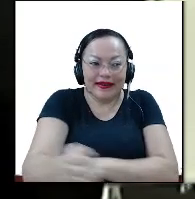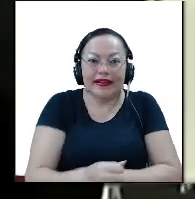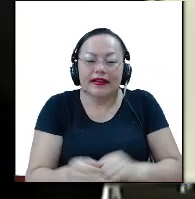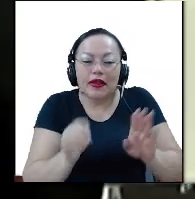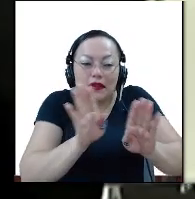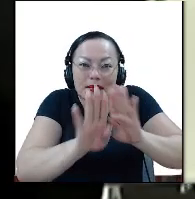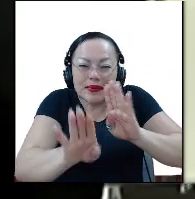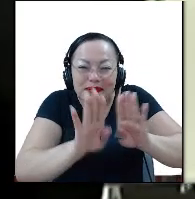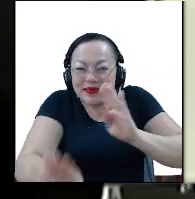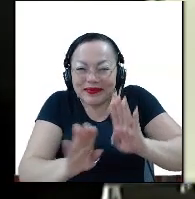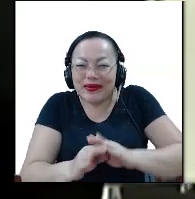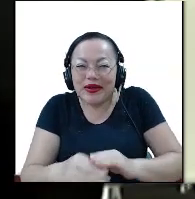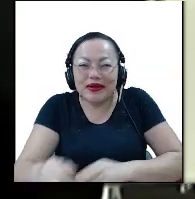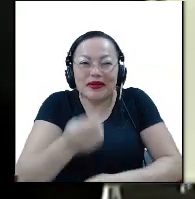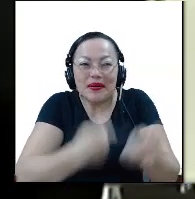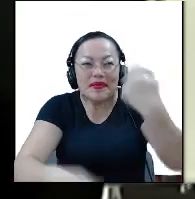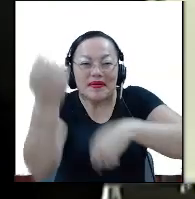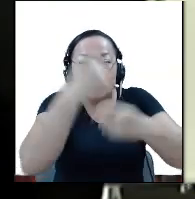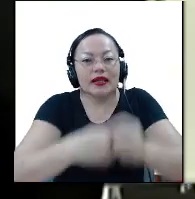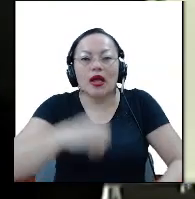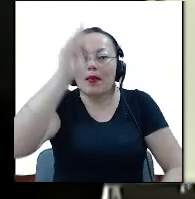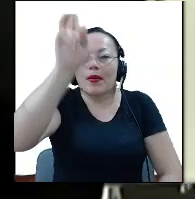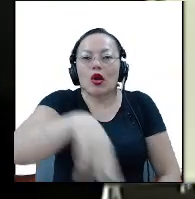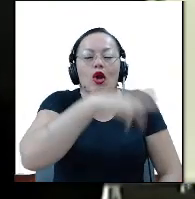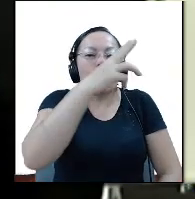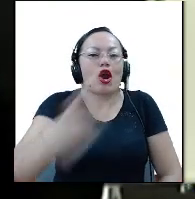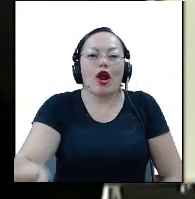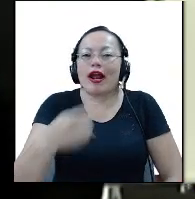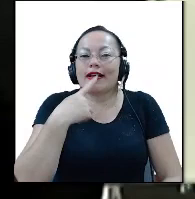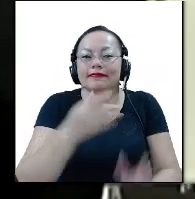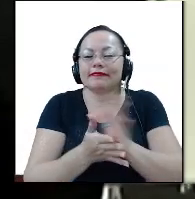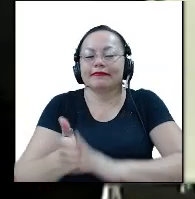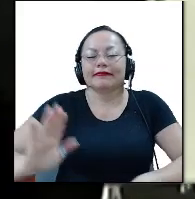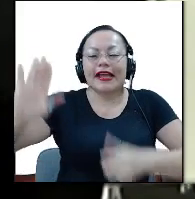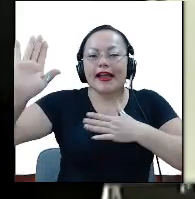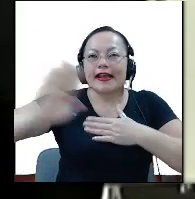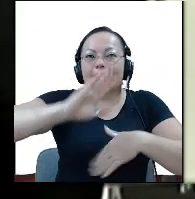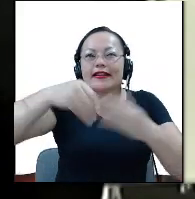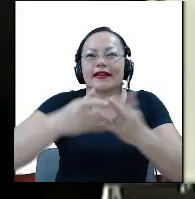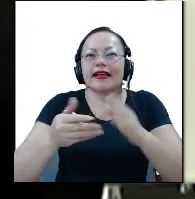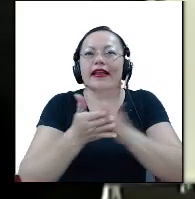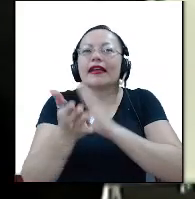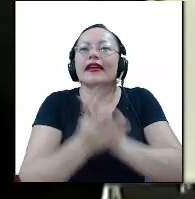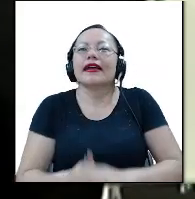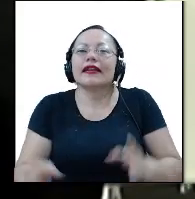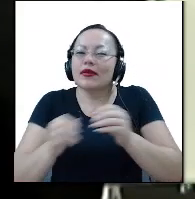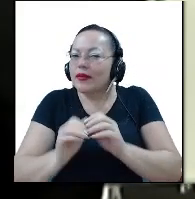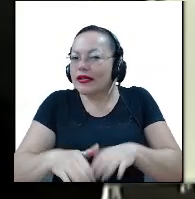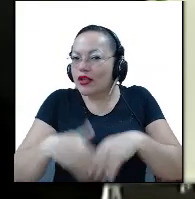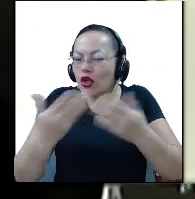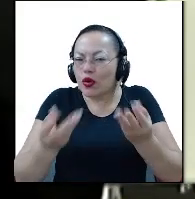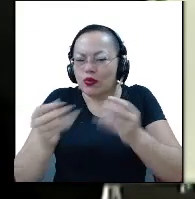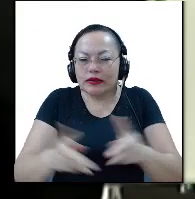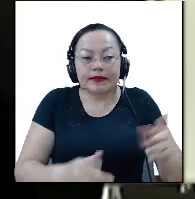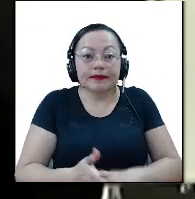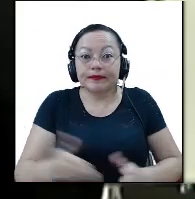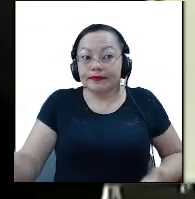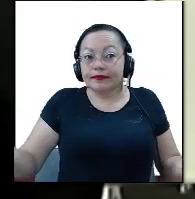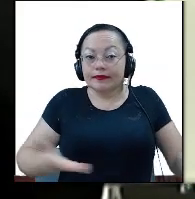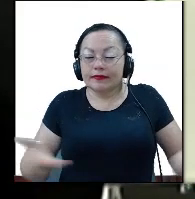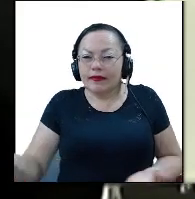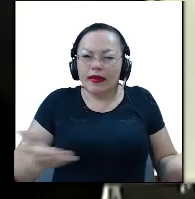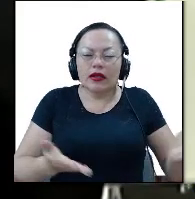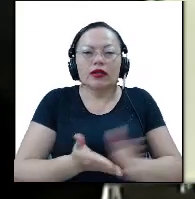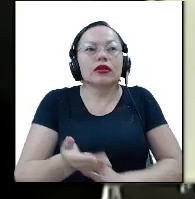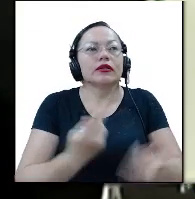puertica pequeñita, no señor. No está permitido. Para garantizar el abastecimiento de la población, estos negocios podrán extender